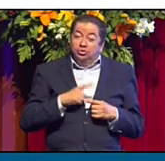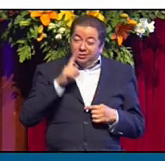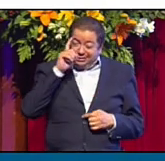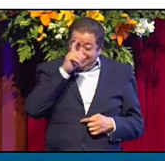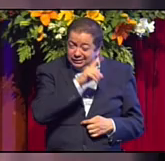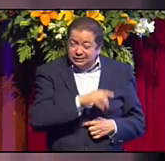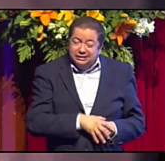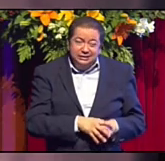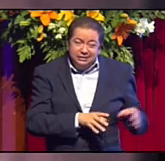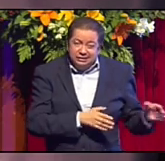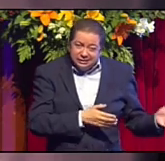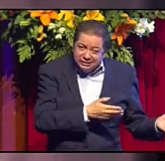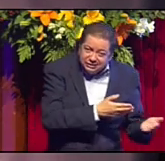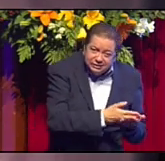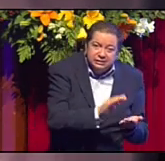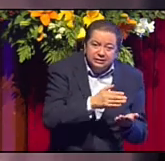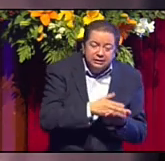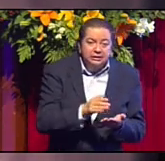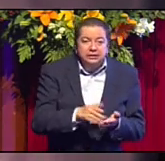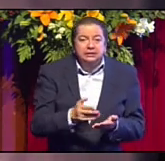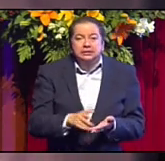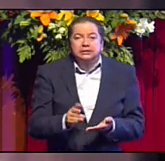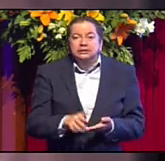las cabezas duras, creamos en estos días